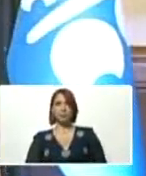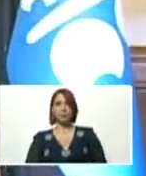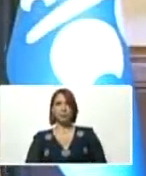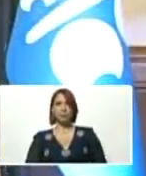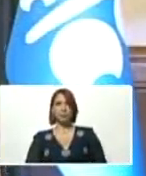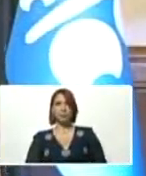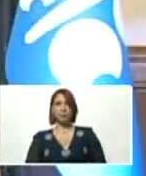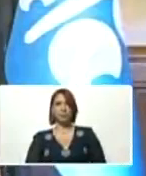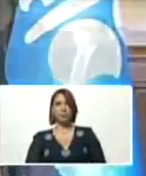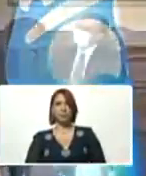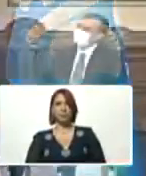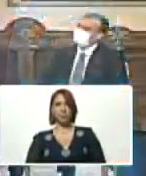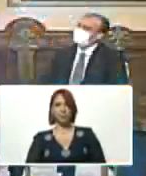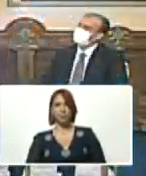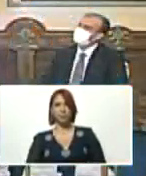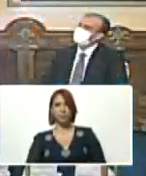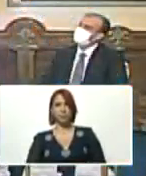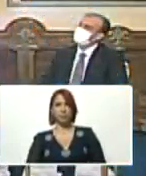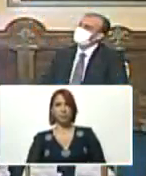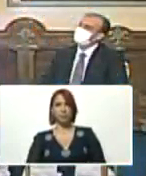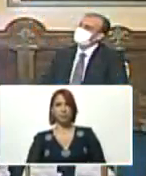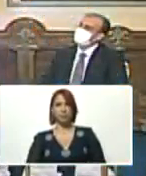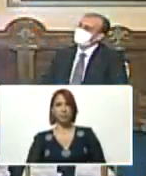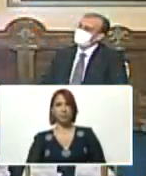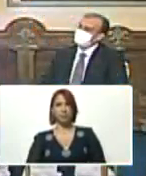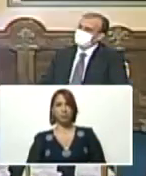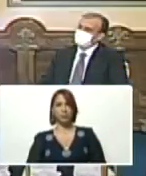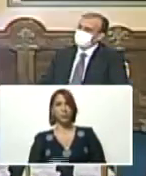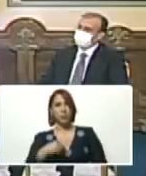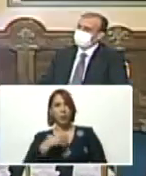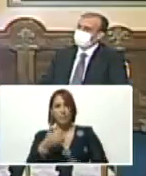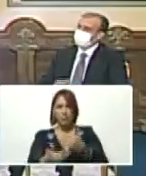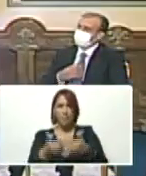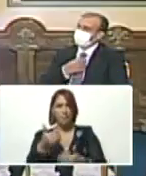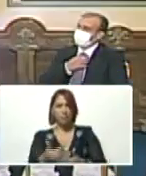Strongling. Lo que vamos es para strongling.